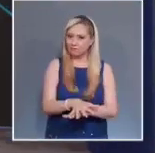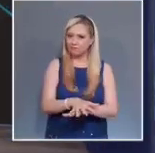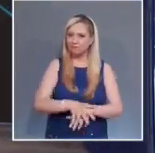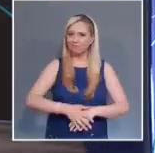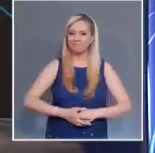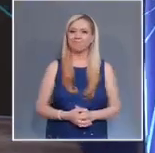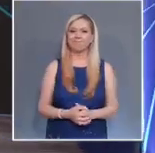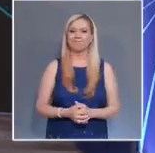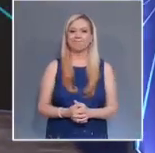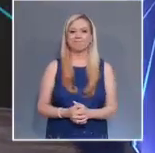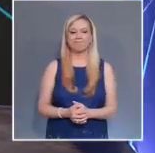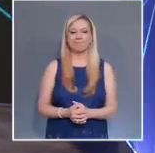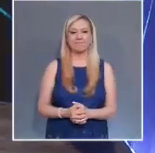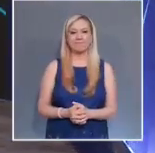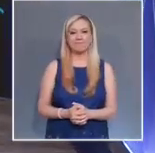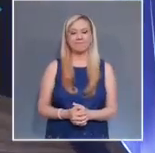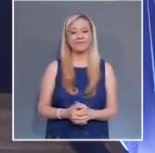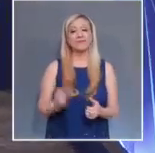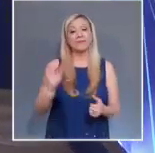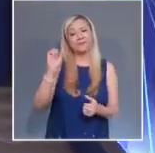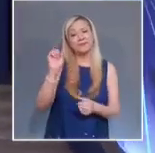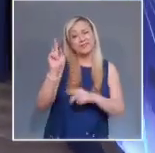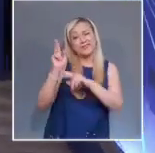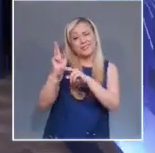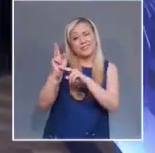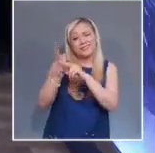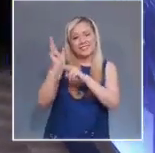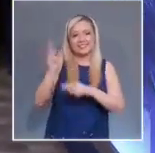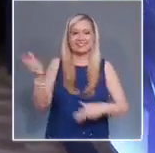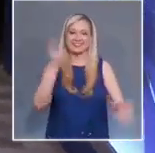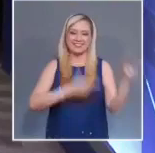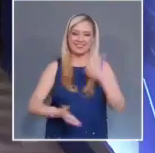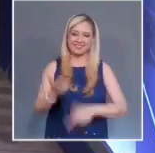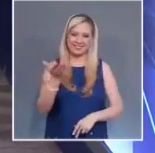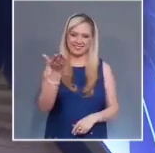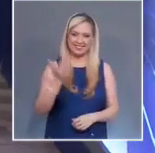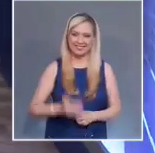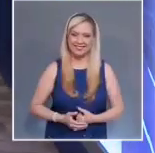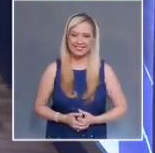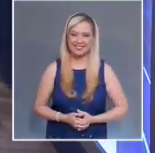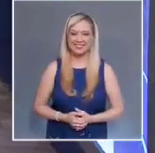Momento de una pausa, es muy rápida y regresamos.